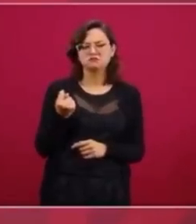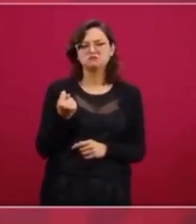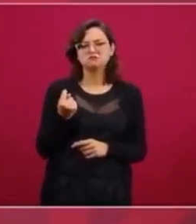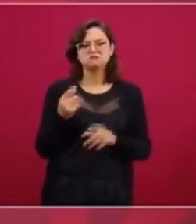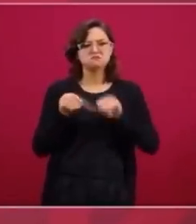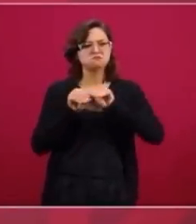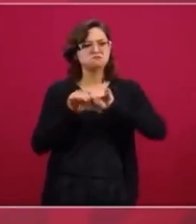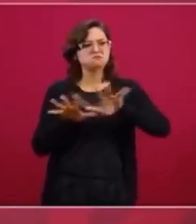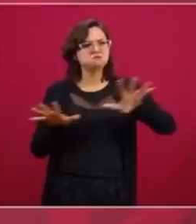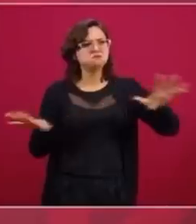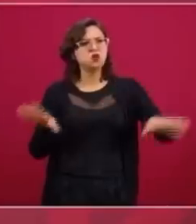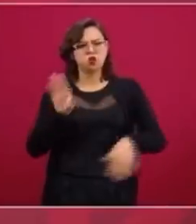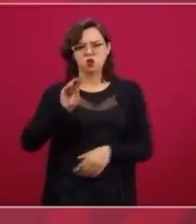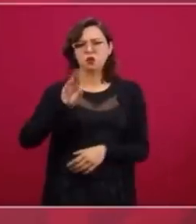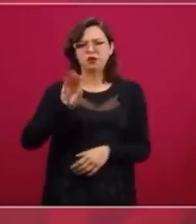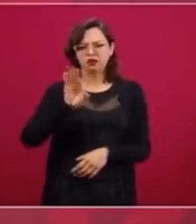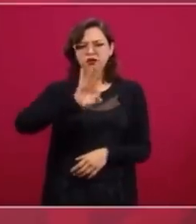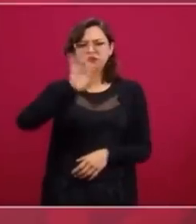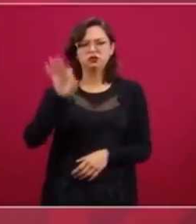al 90%